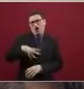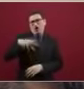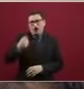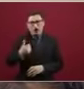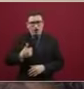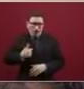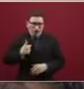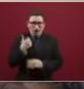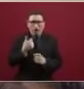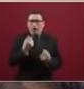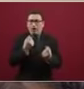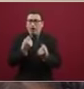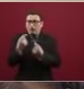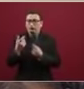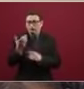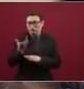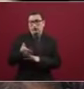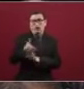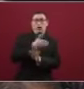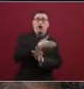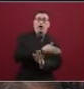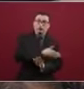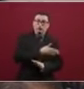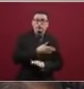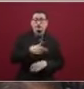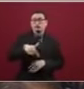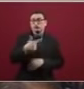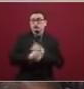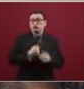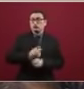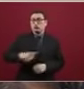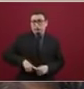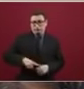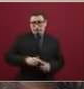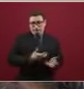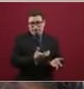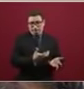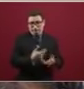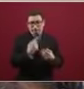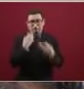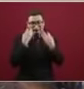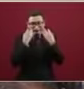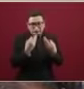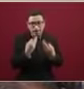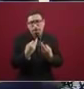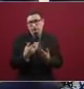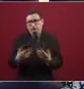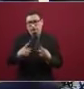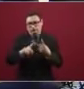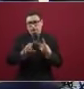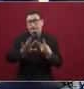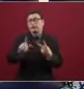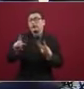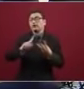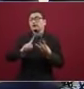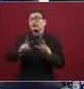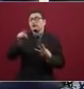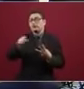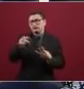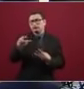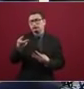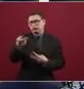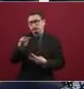lamentablemente sí fueron hechos contundentes en los pasados 12 años? Y al secretario Luis Crescencio, por favor, si pudiera